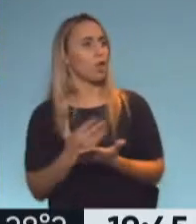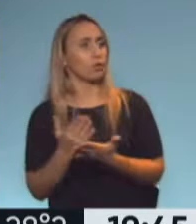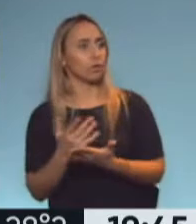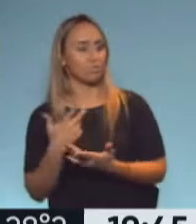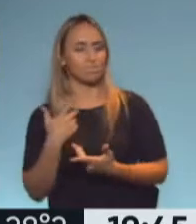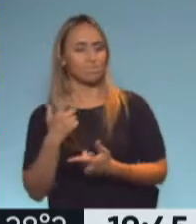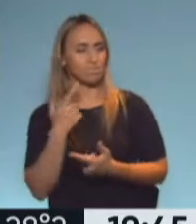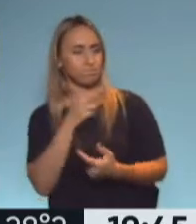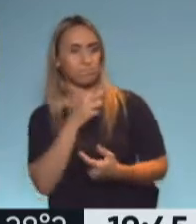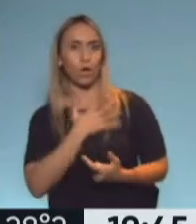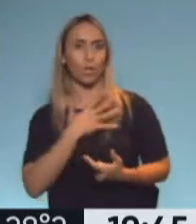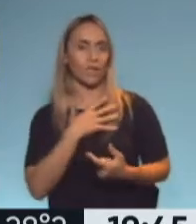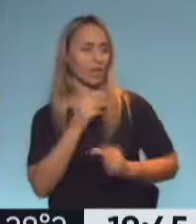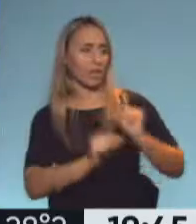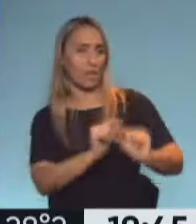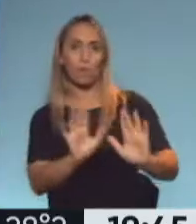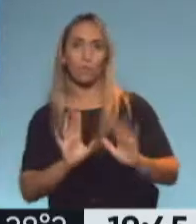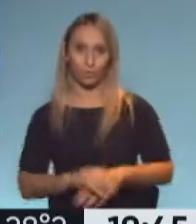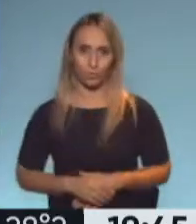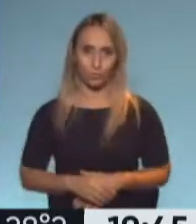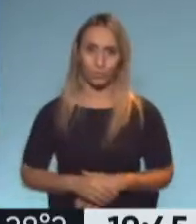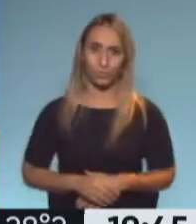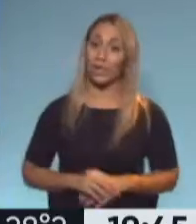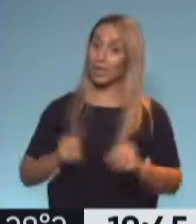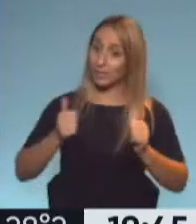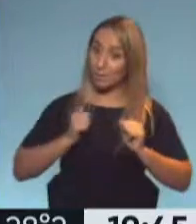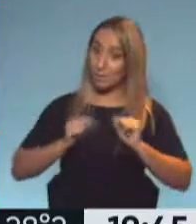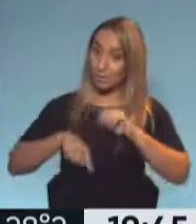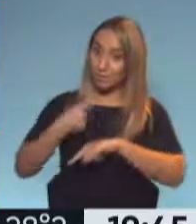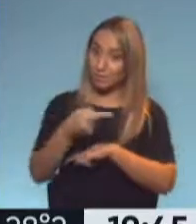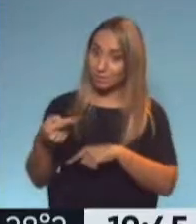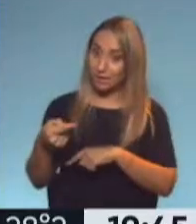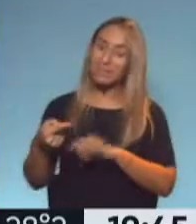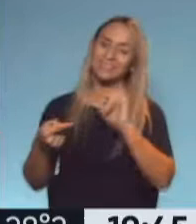sembraría de la forma que lo está haciendo. Pedro, te esperamos la semana que viene. La semana